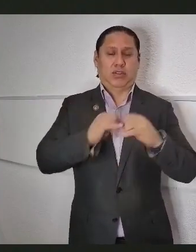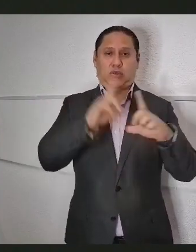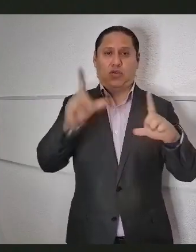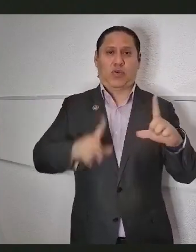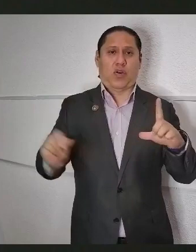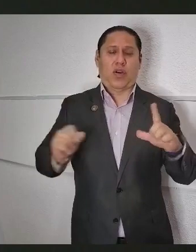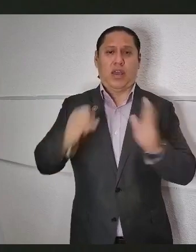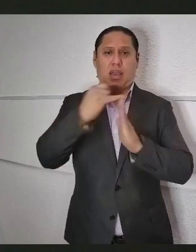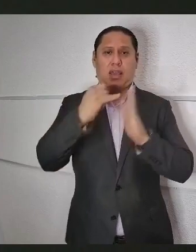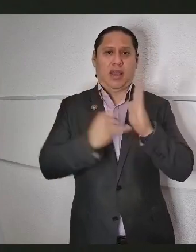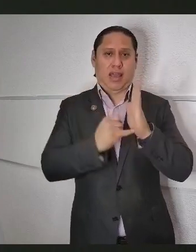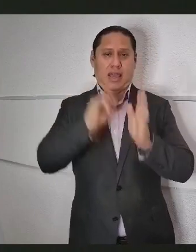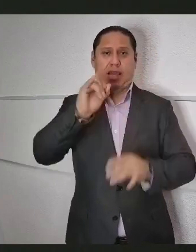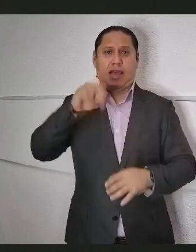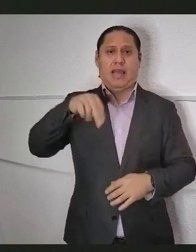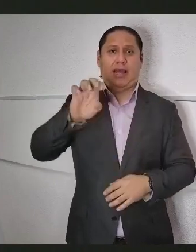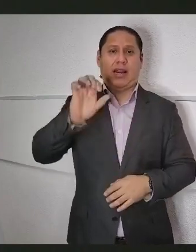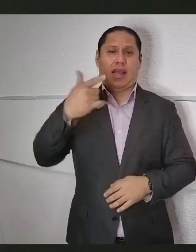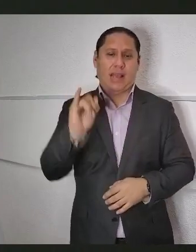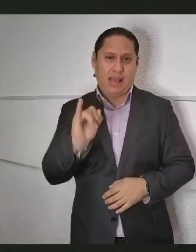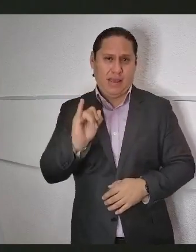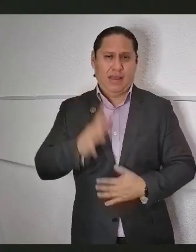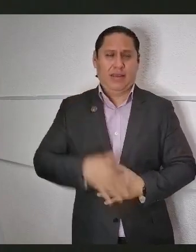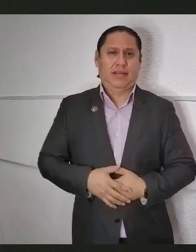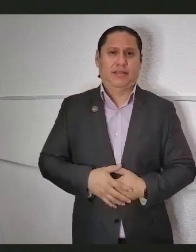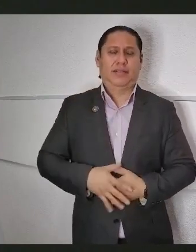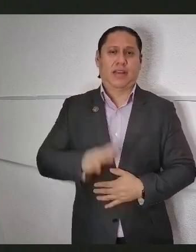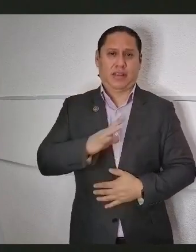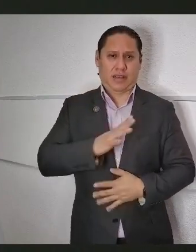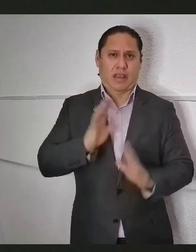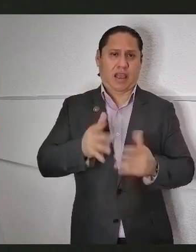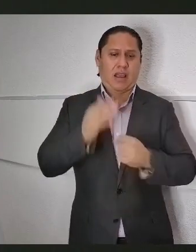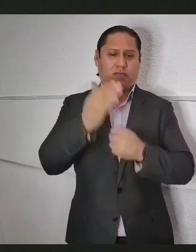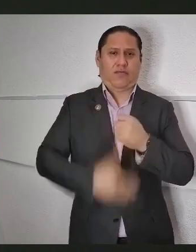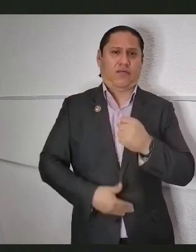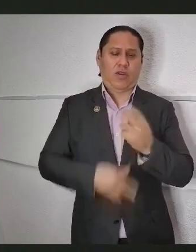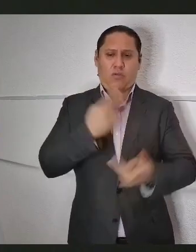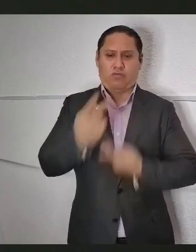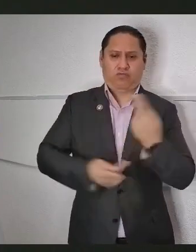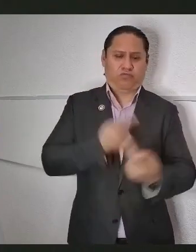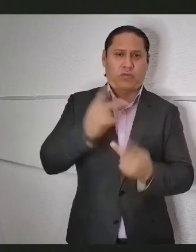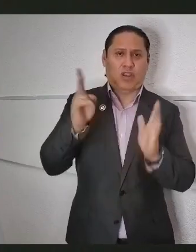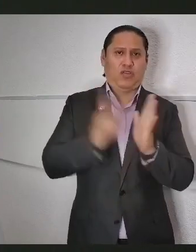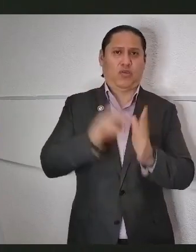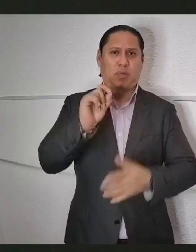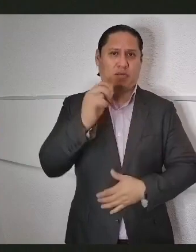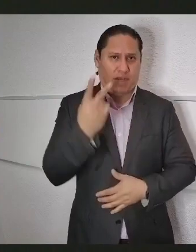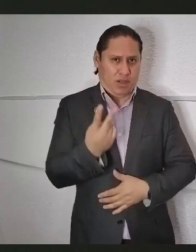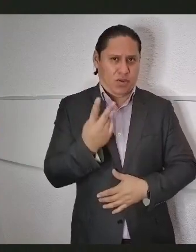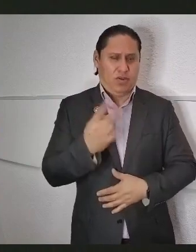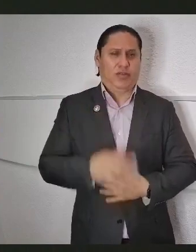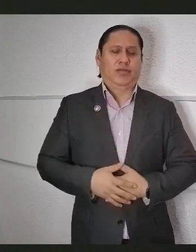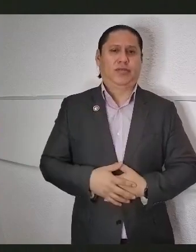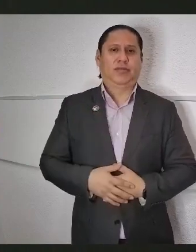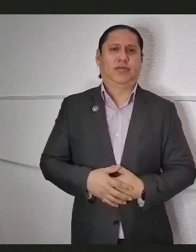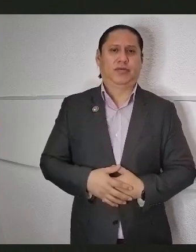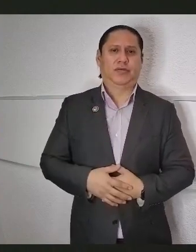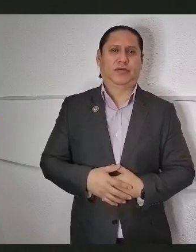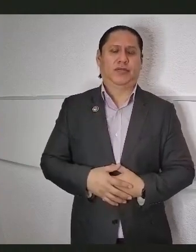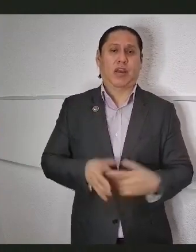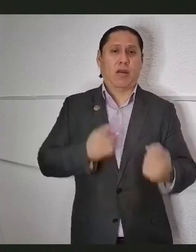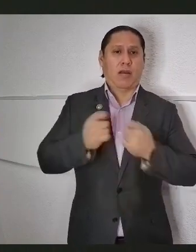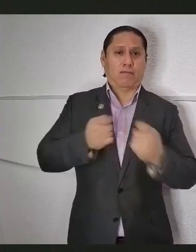de Estadística y Geografía, INEGI, ha concluido el Censo Agropecuario 2022. El